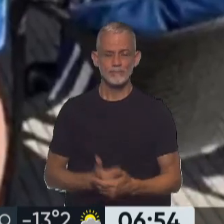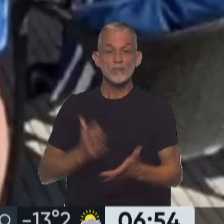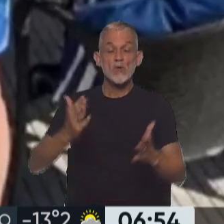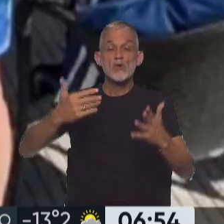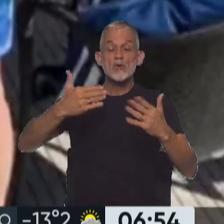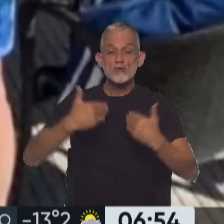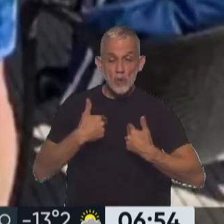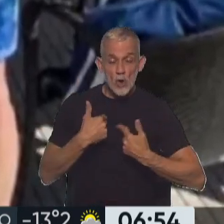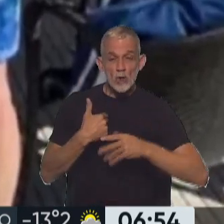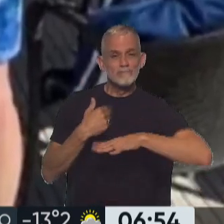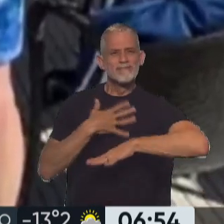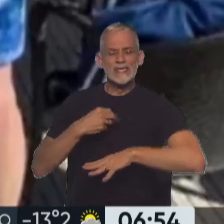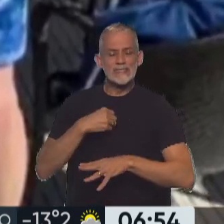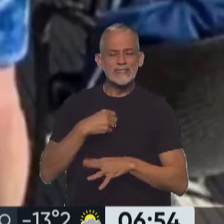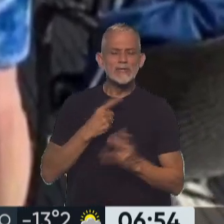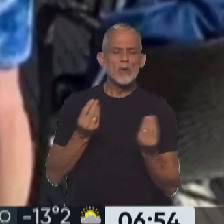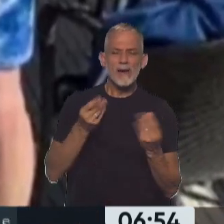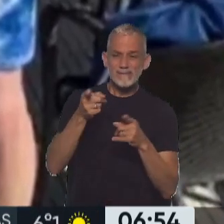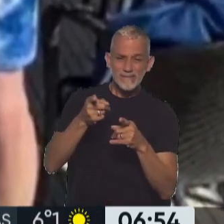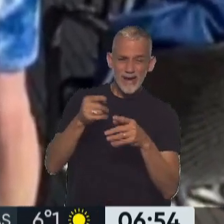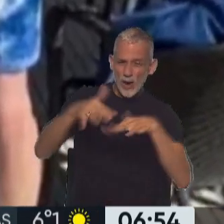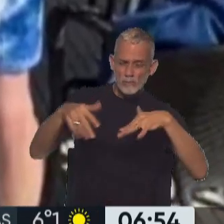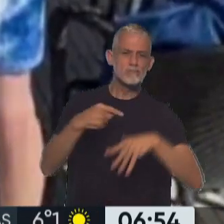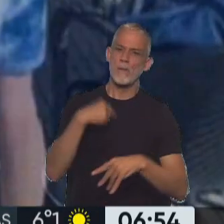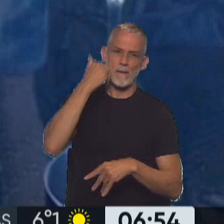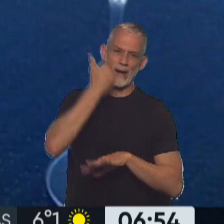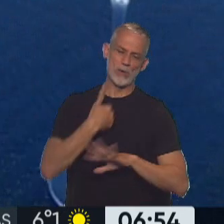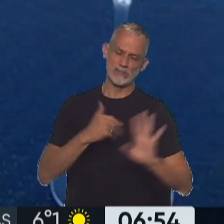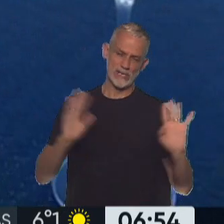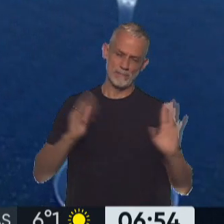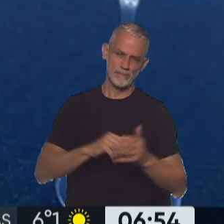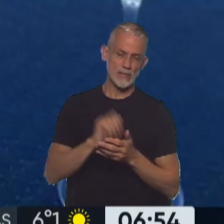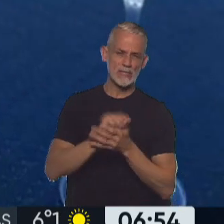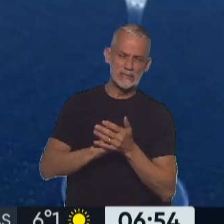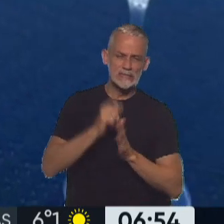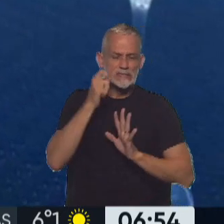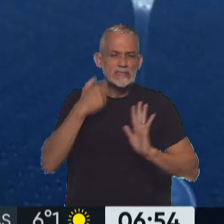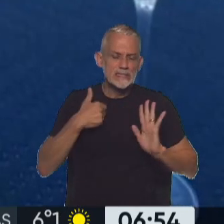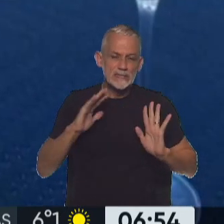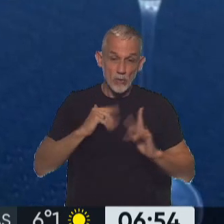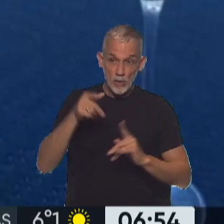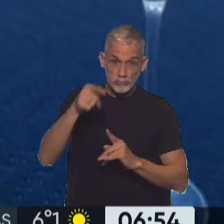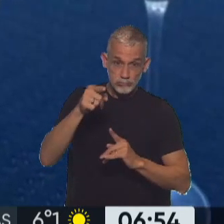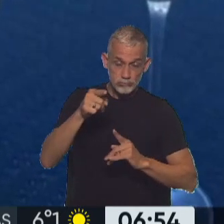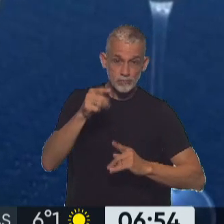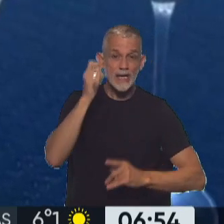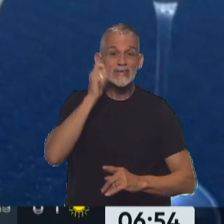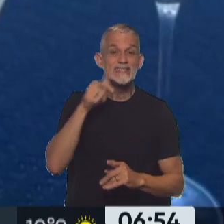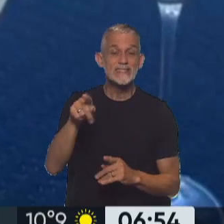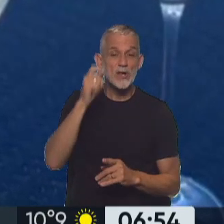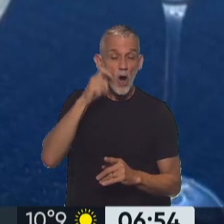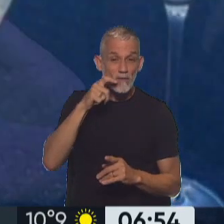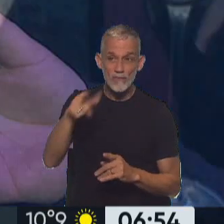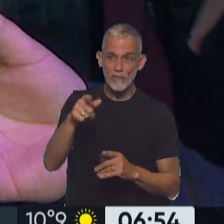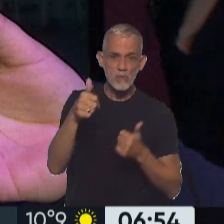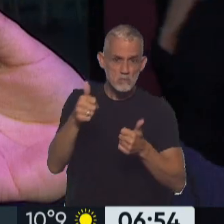Yo siento vergüenza por lo que ha pasado y creo que la reacción que ha tenido nuestro candidato a